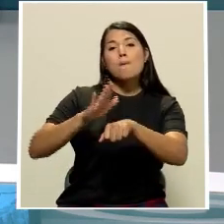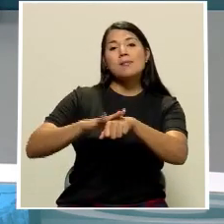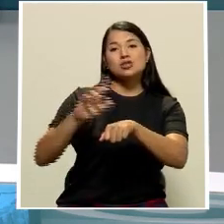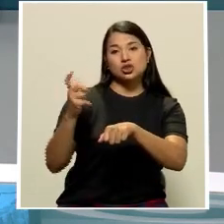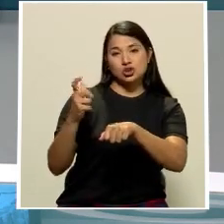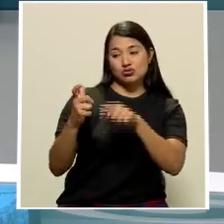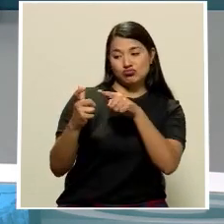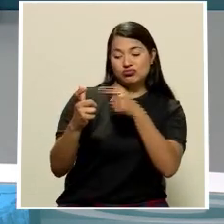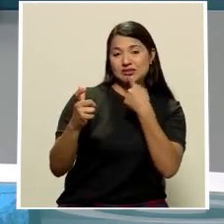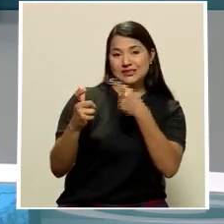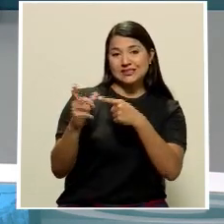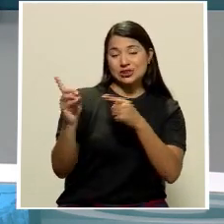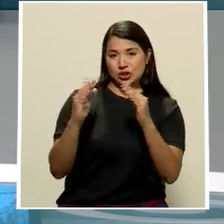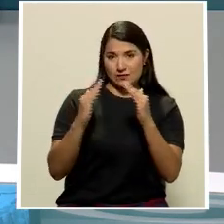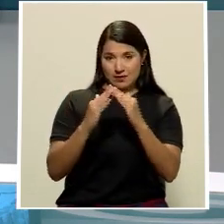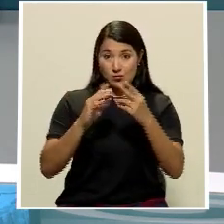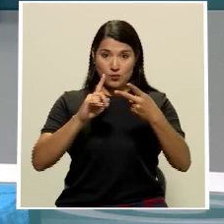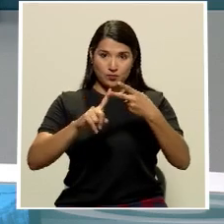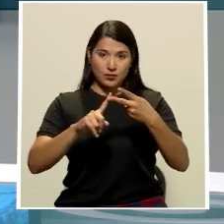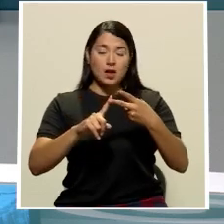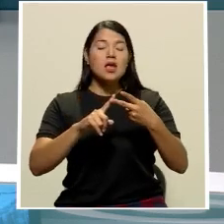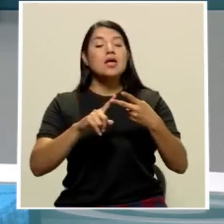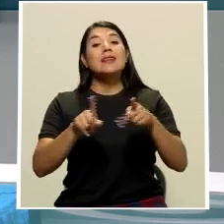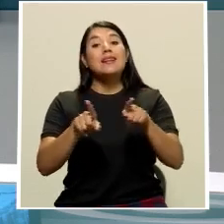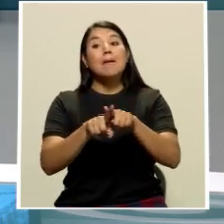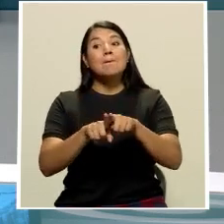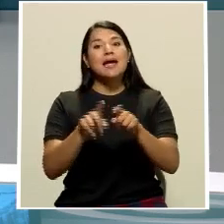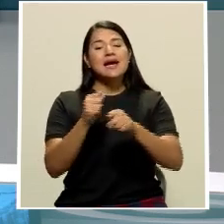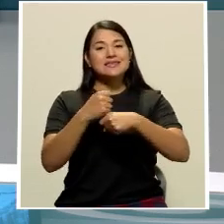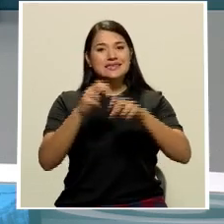efectuada 48 horas antes de embarcar.